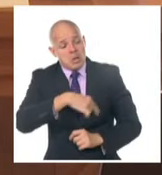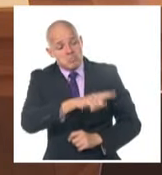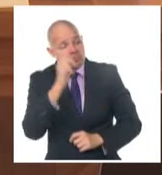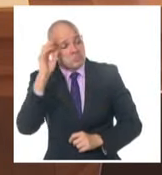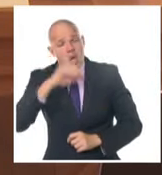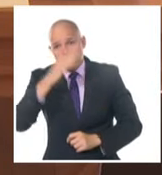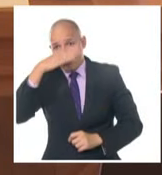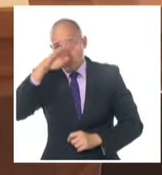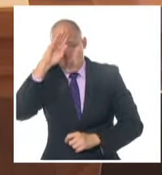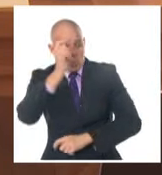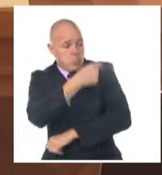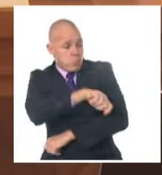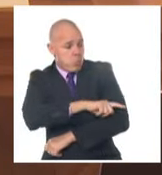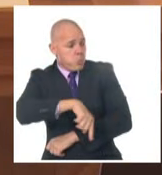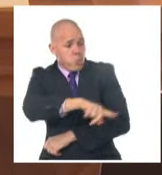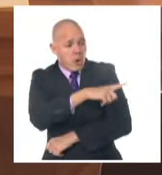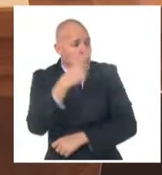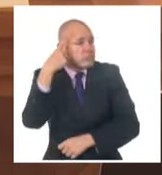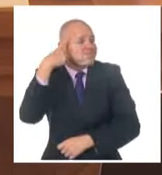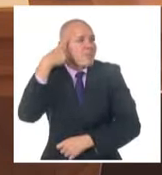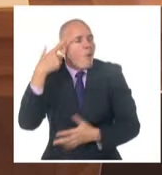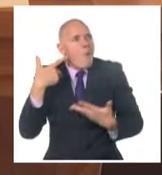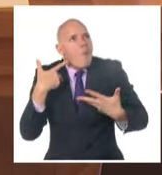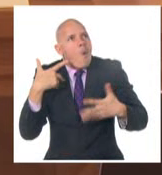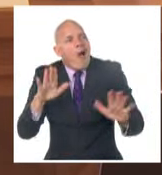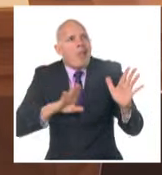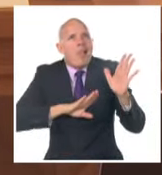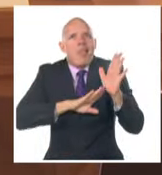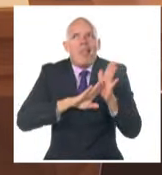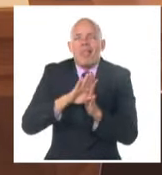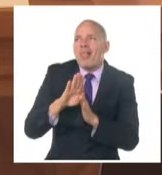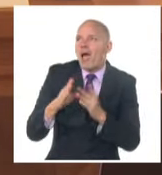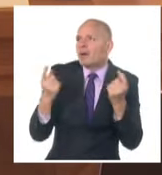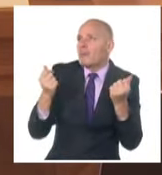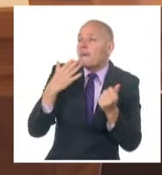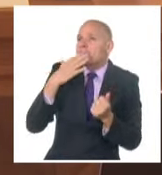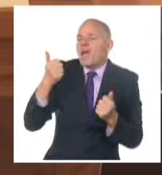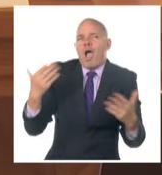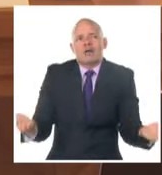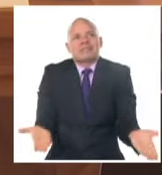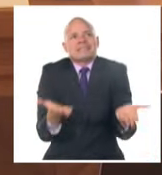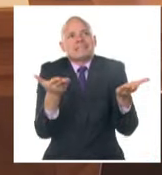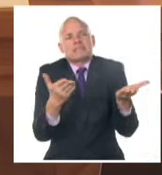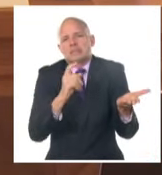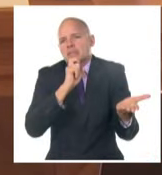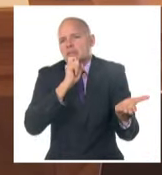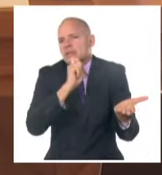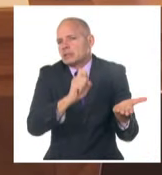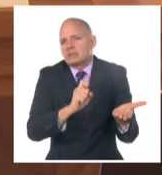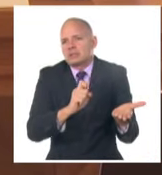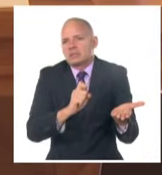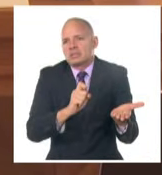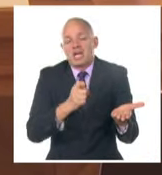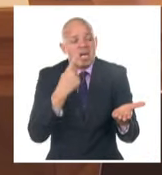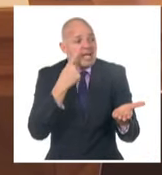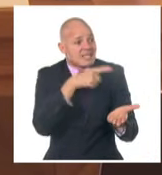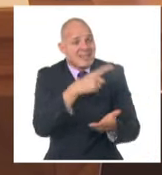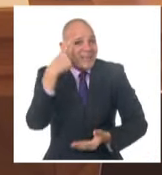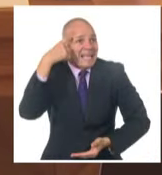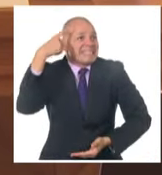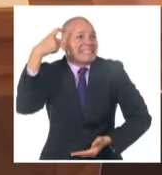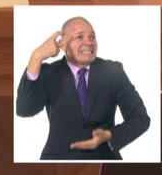prosperidad y desarrollo de más de 11 millones de cubanos. En estas